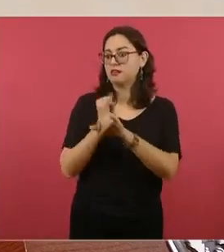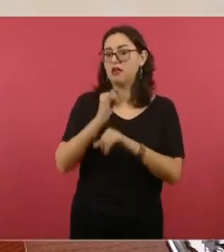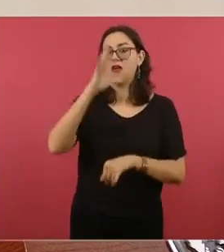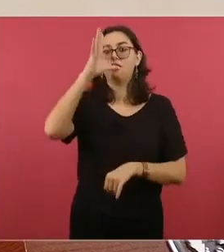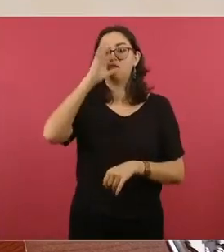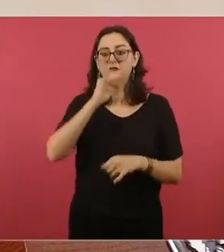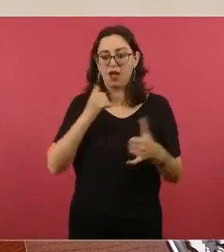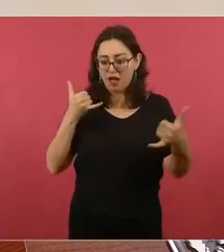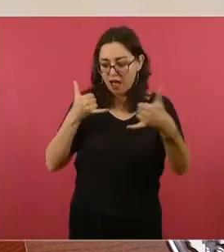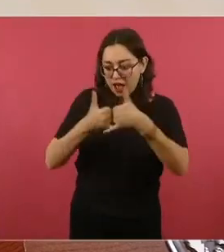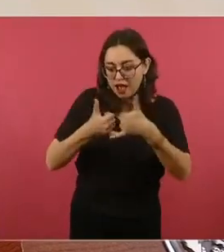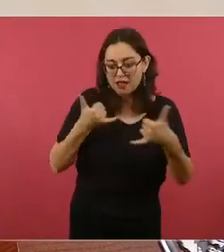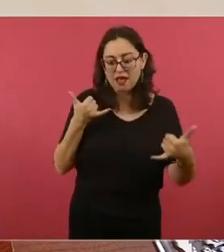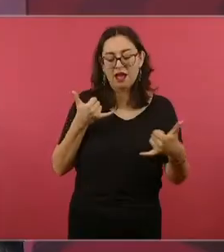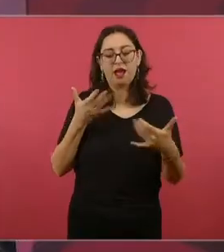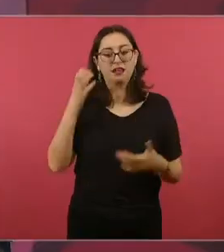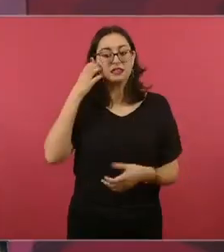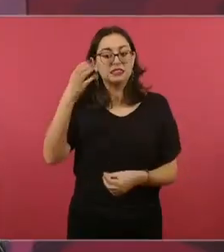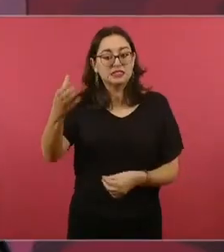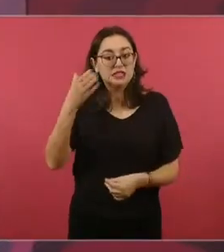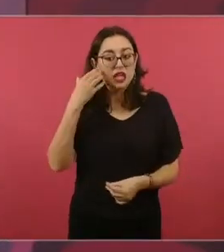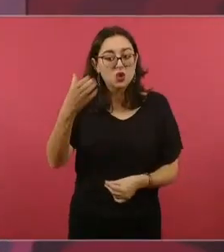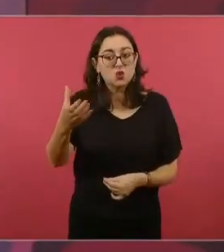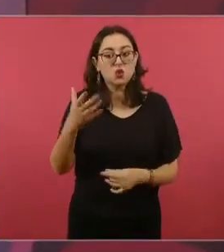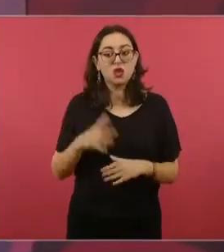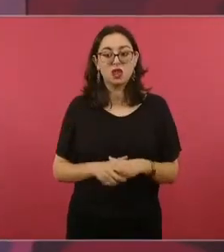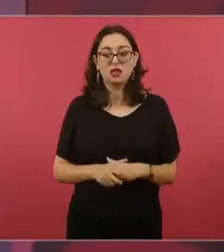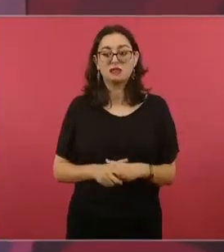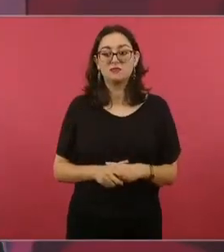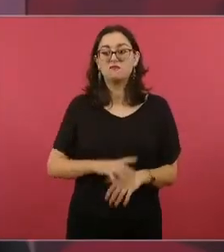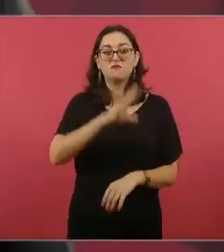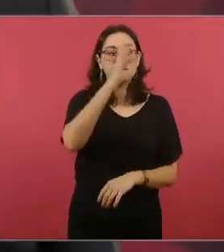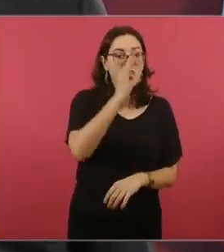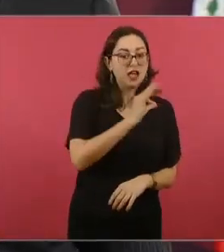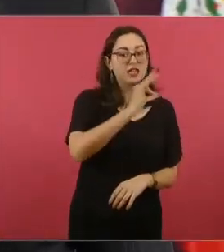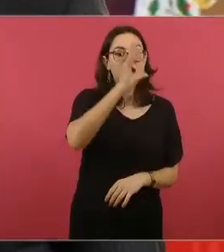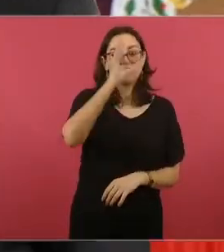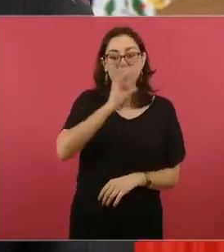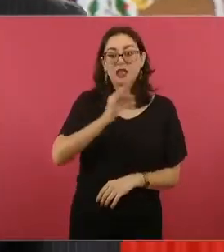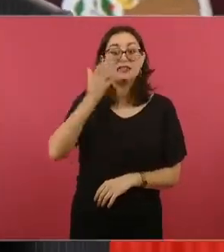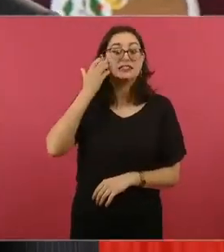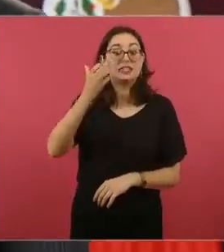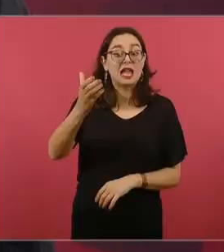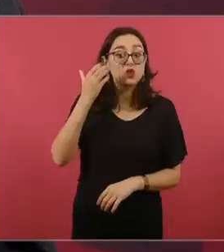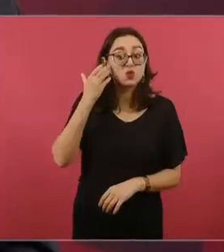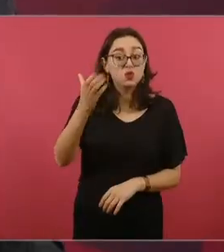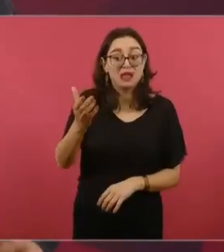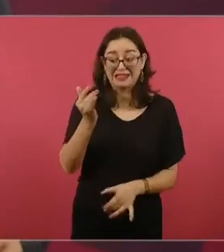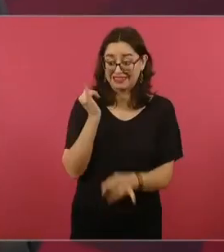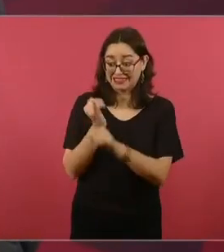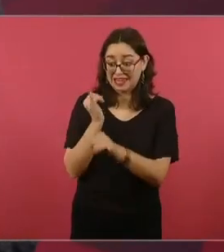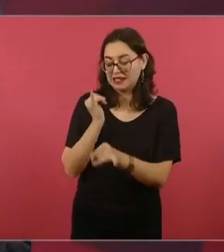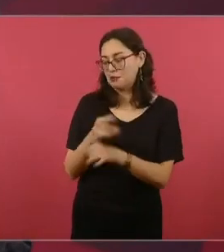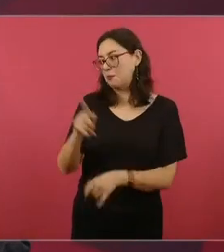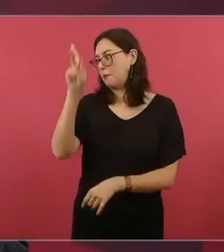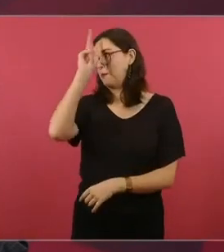Estoy hablando de la telefonía celular. Si nos metemos al internet, menos.